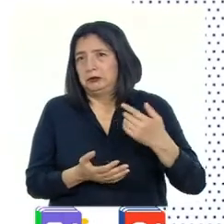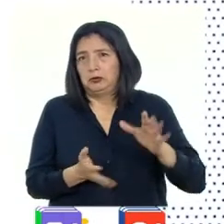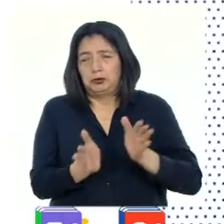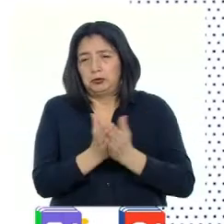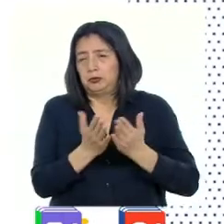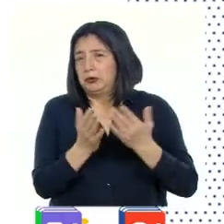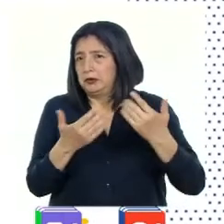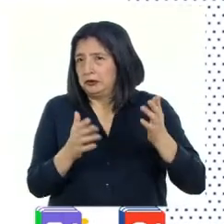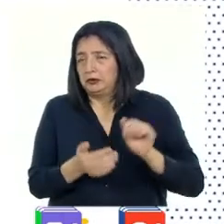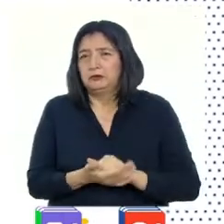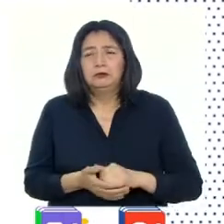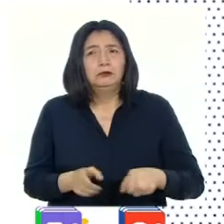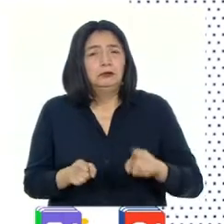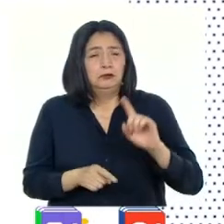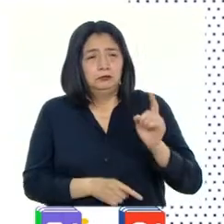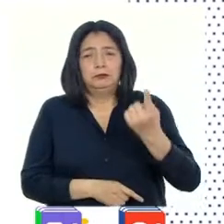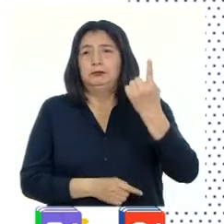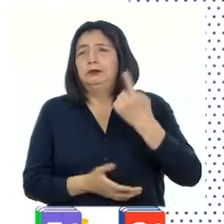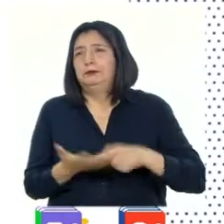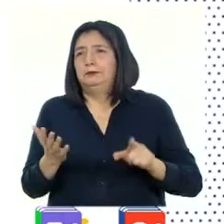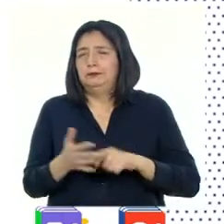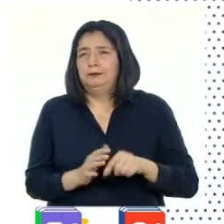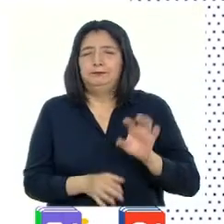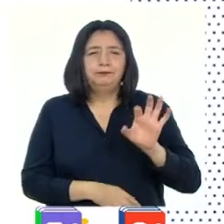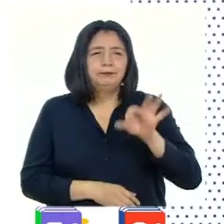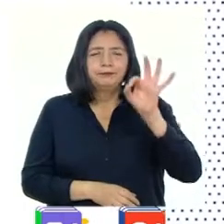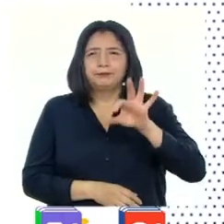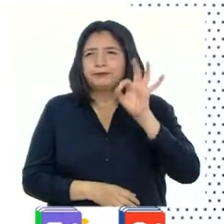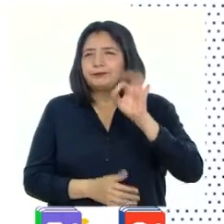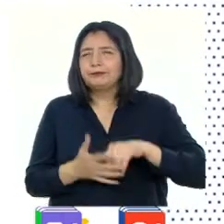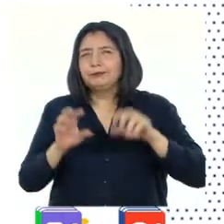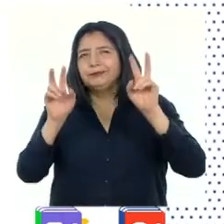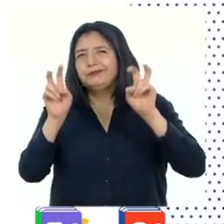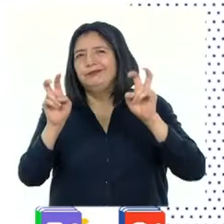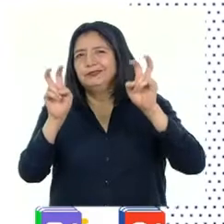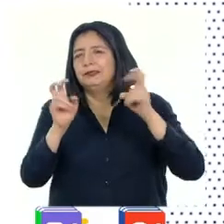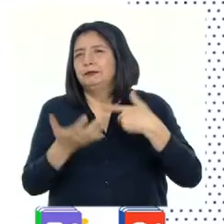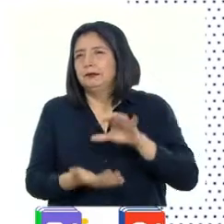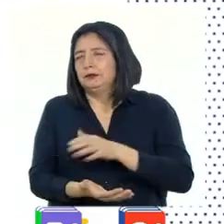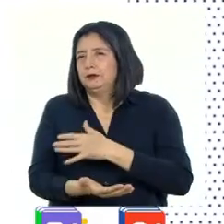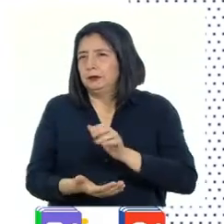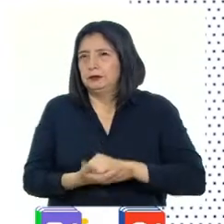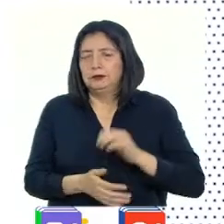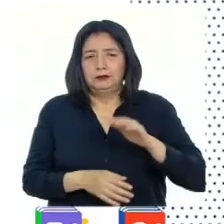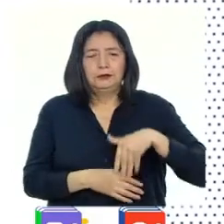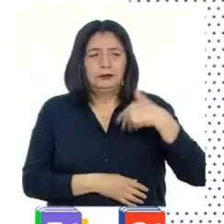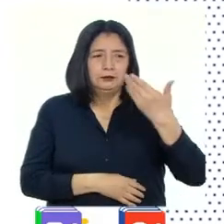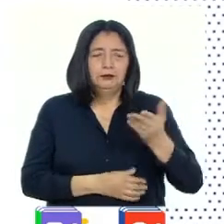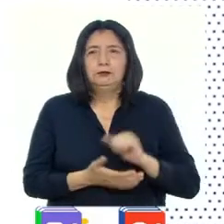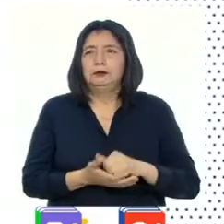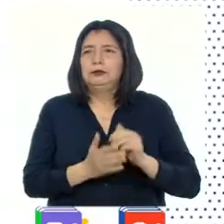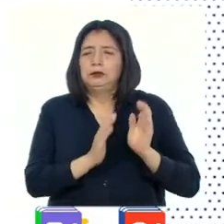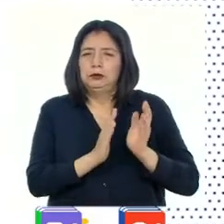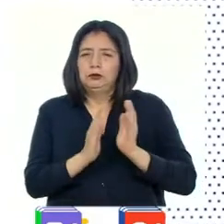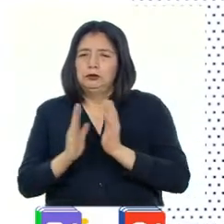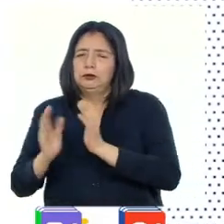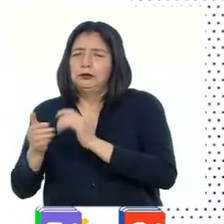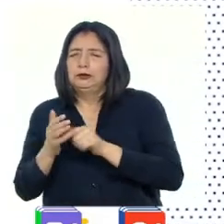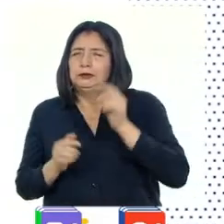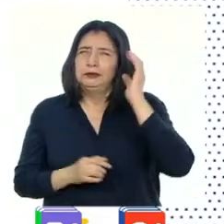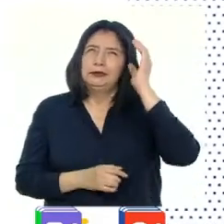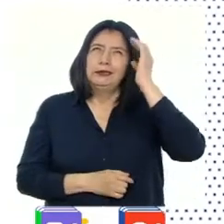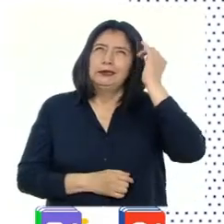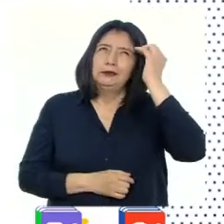cuaderno. El primer paso es seleccionar el tema de la canción. Luego, organizar las reflexiones